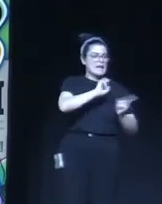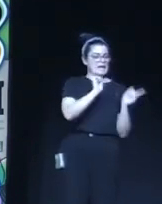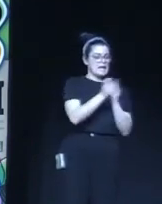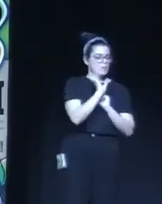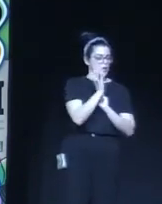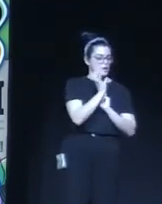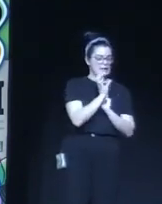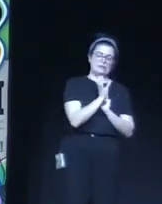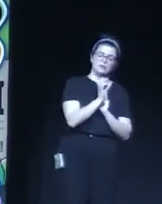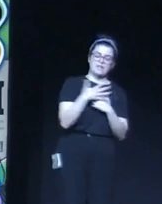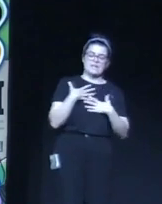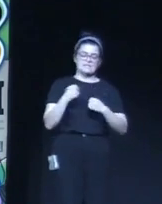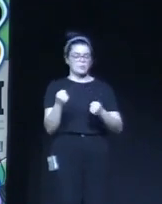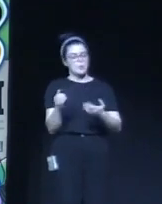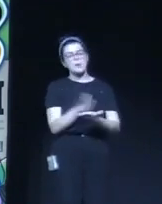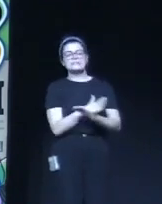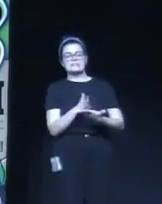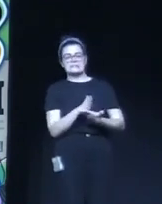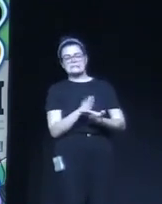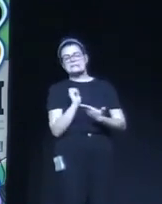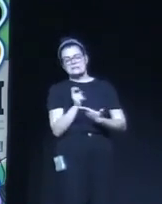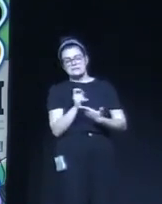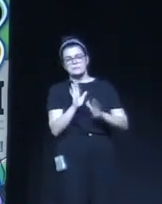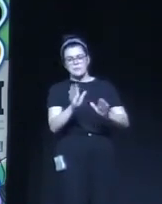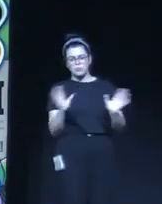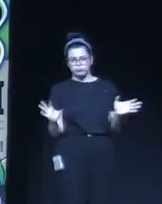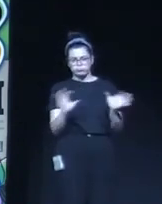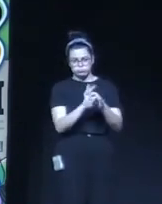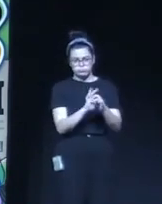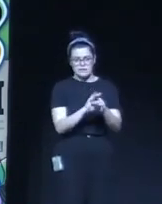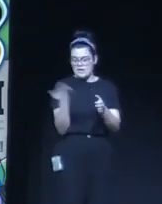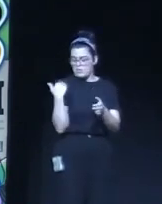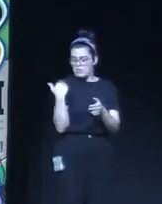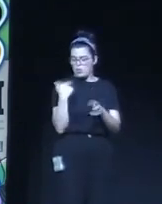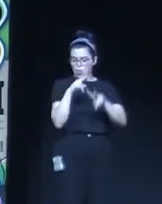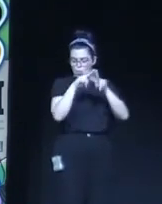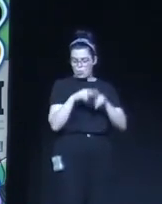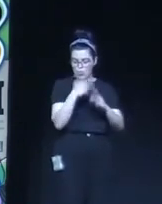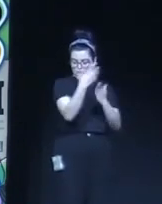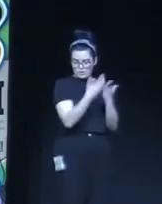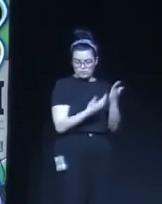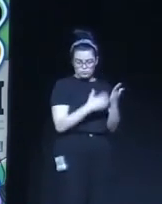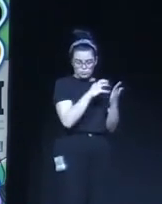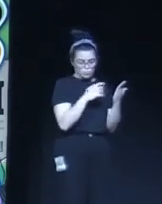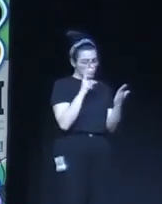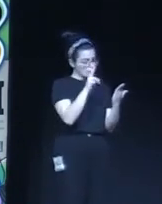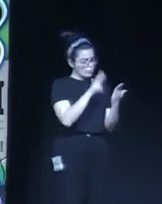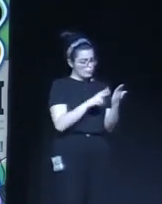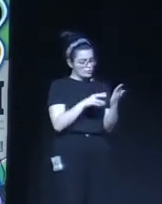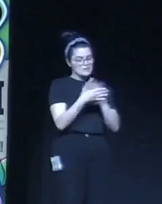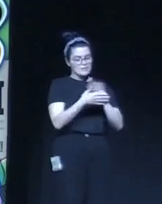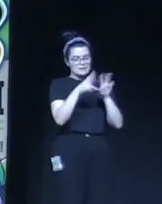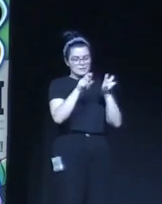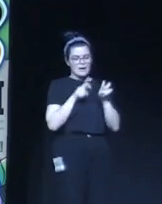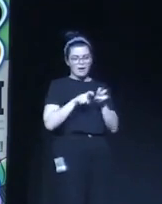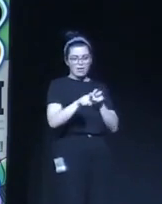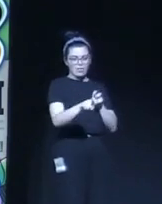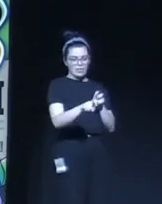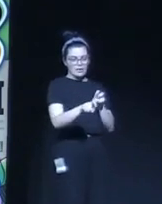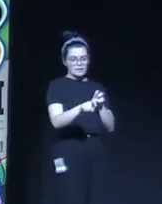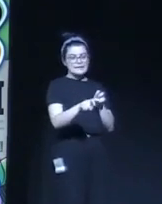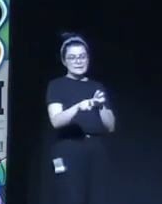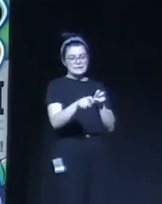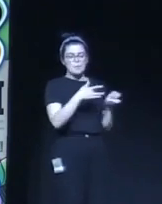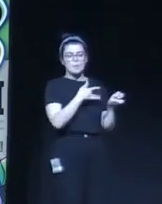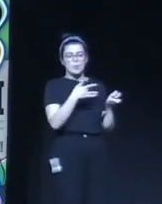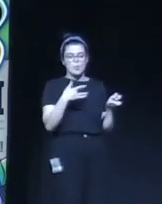Y el otro día pues, tuve la oportunidad de leer un estudio en el que se hablaba precisamente del cáncer, en este caso del cáncer de pulmón